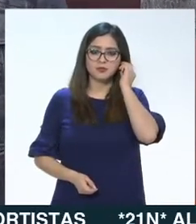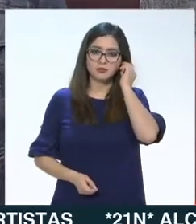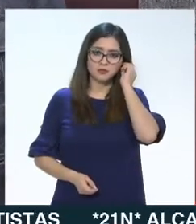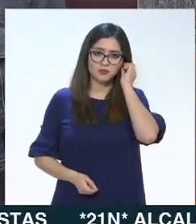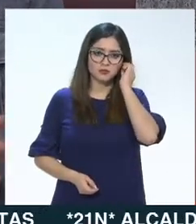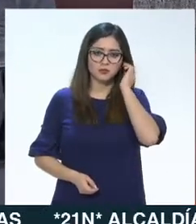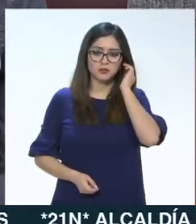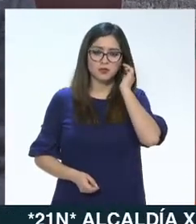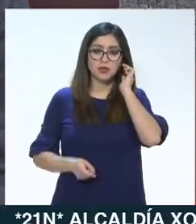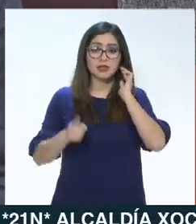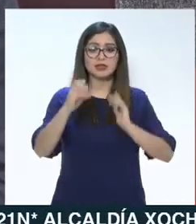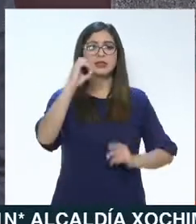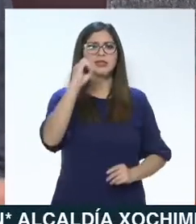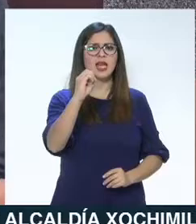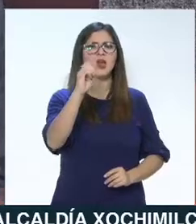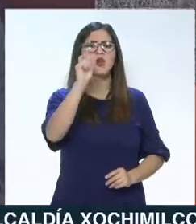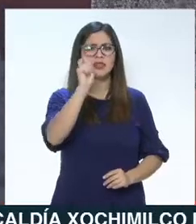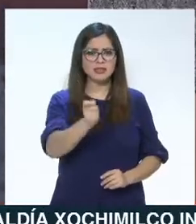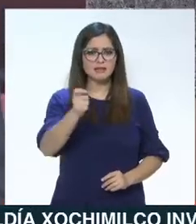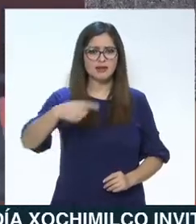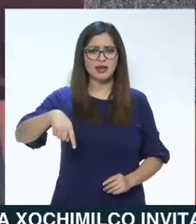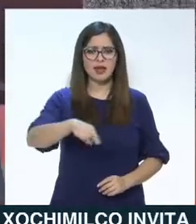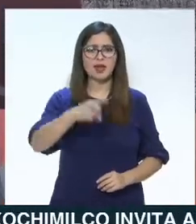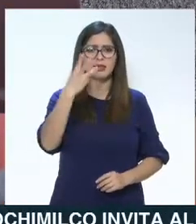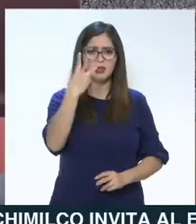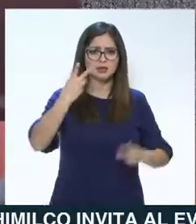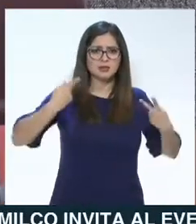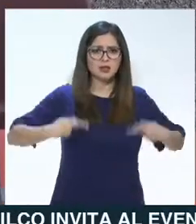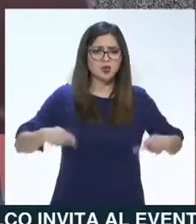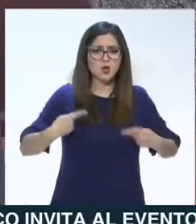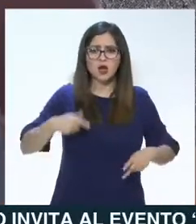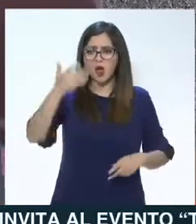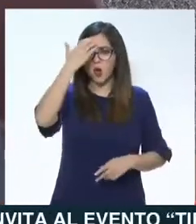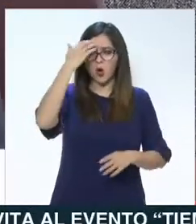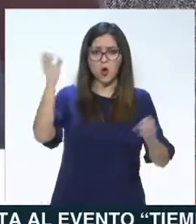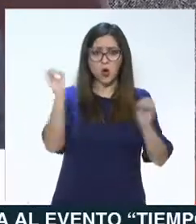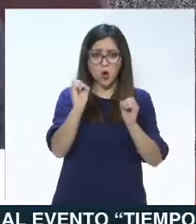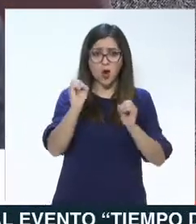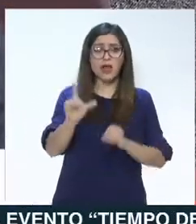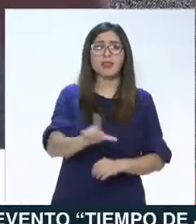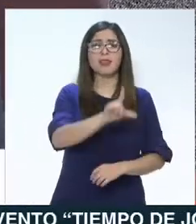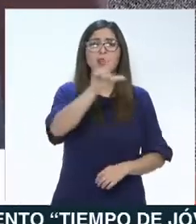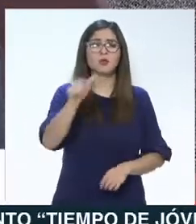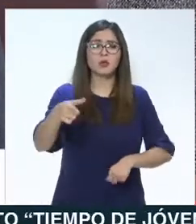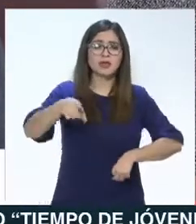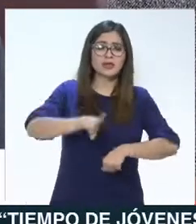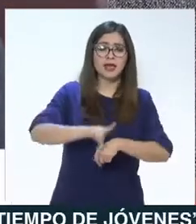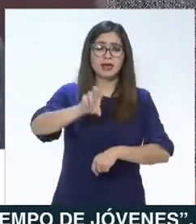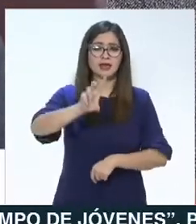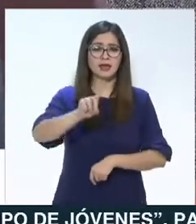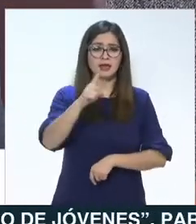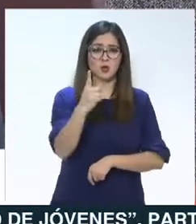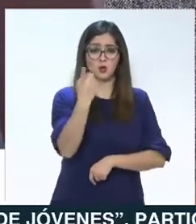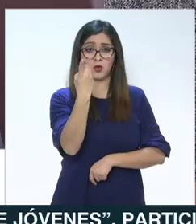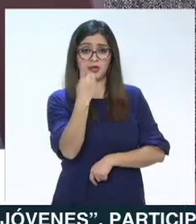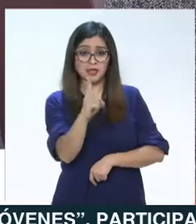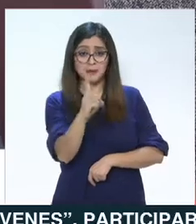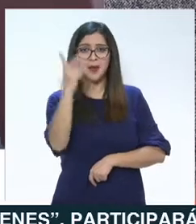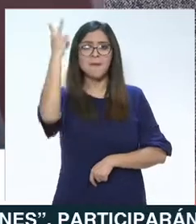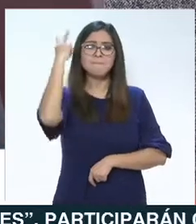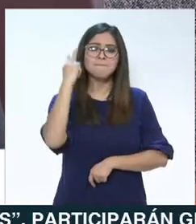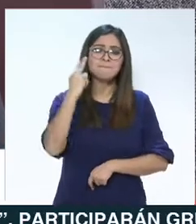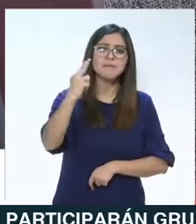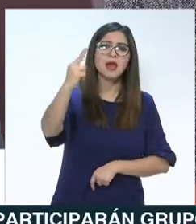3 personas que son, bueno, desconocidos y ellos emprenden un viaje justo antes del 31 de diciembre para